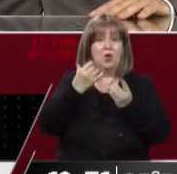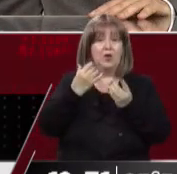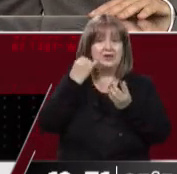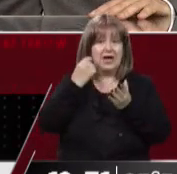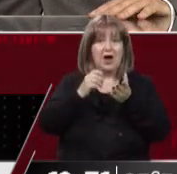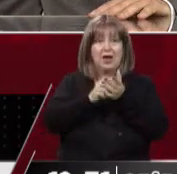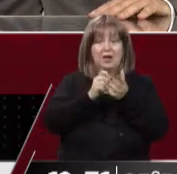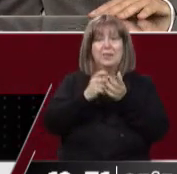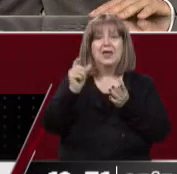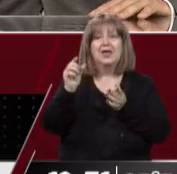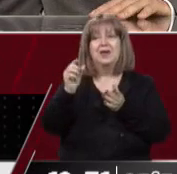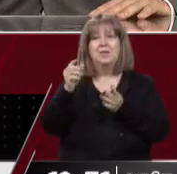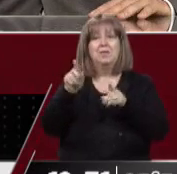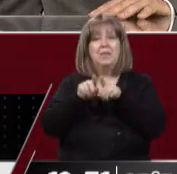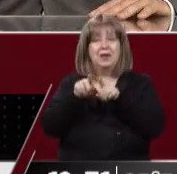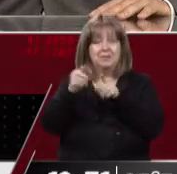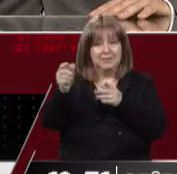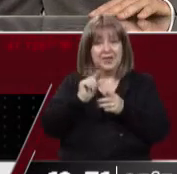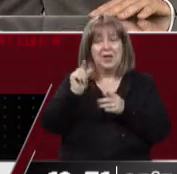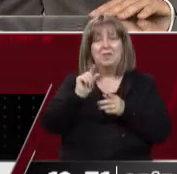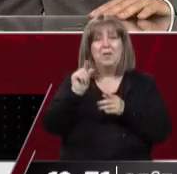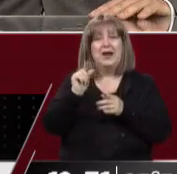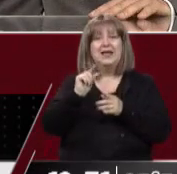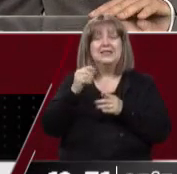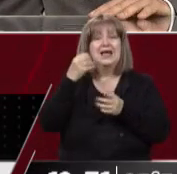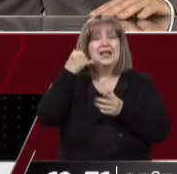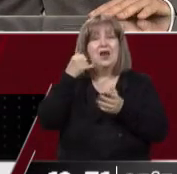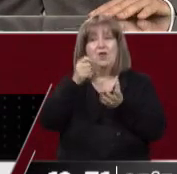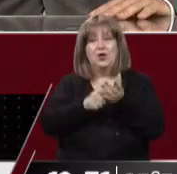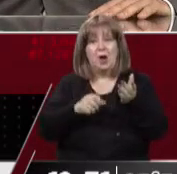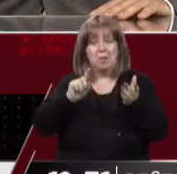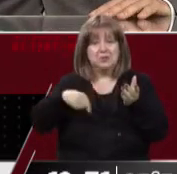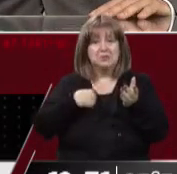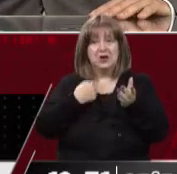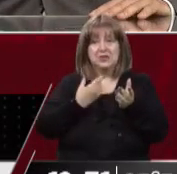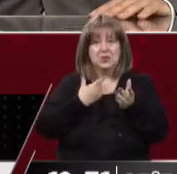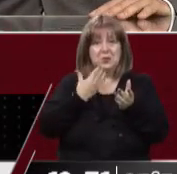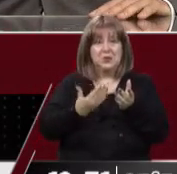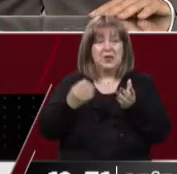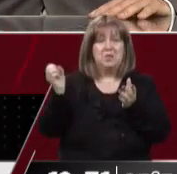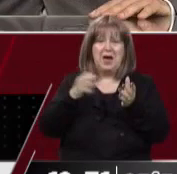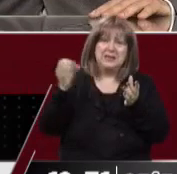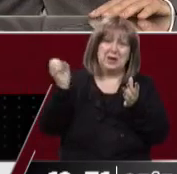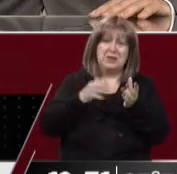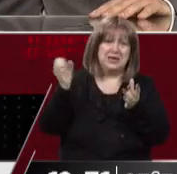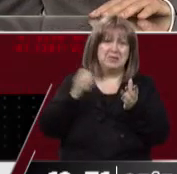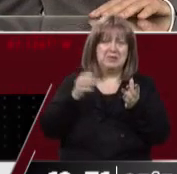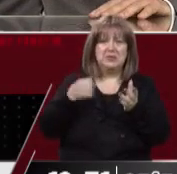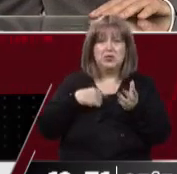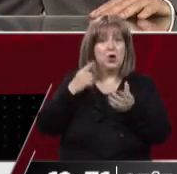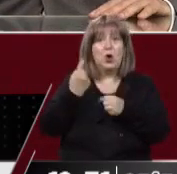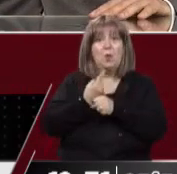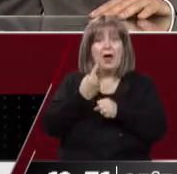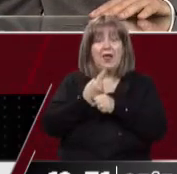estamos en comunicación también. Mira, porque los medios nos han también llovido mensaje sin abrir,